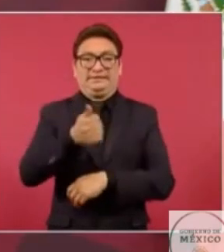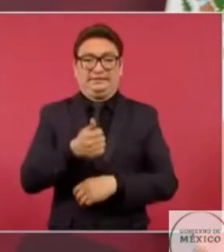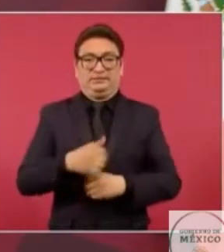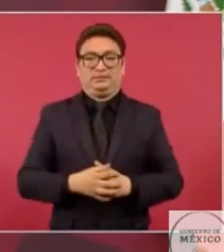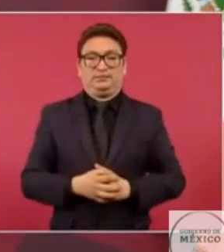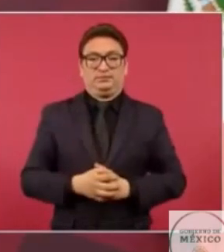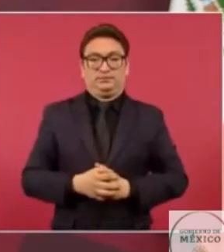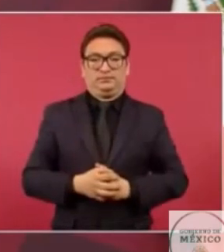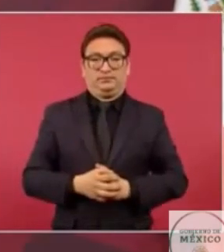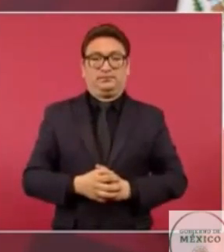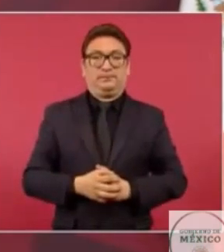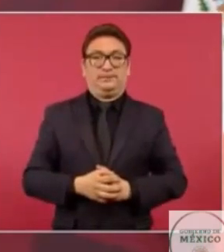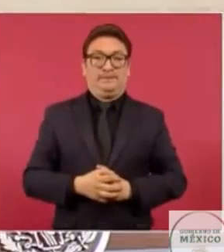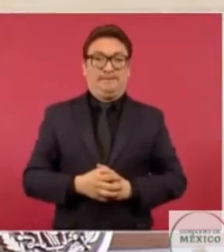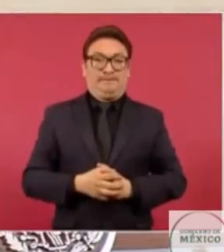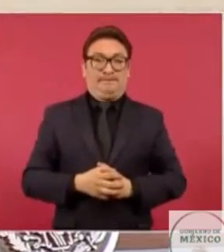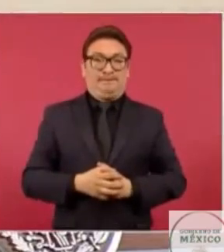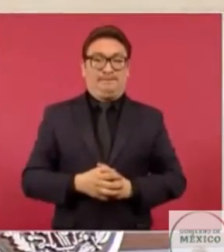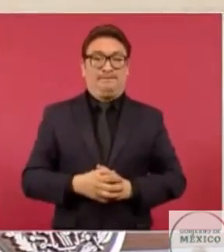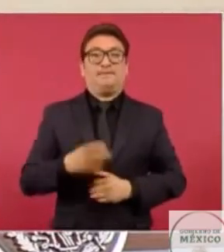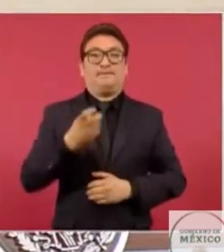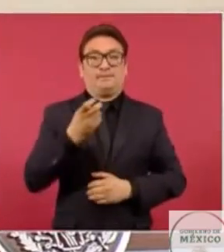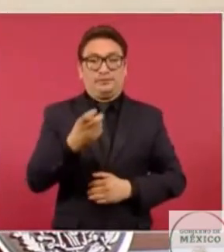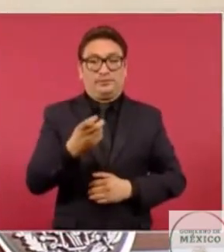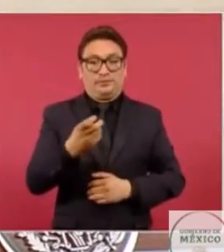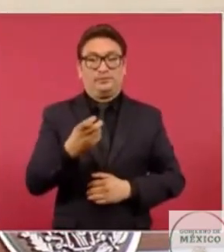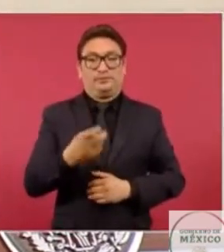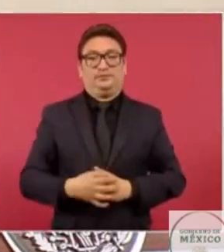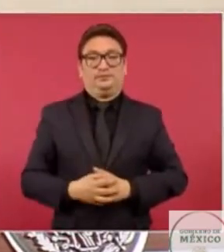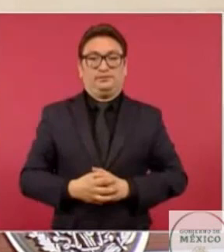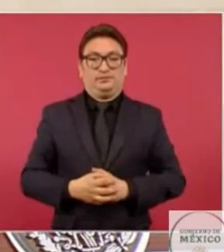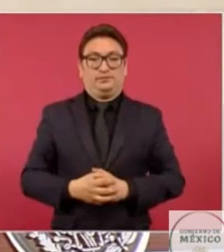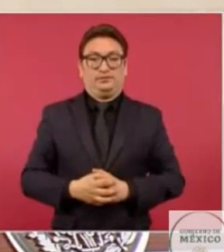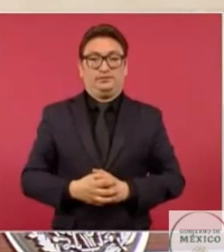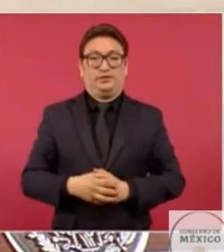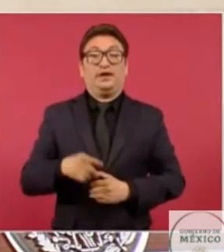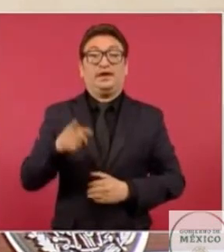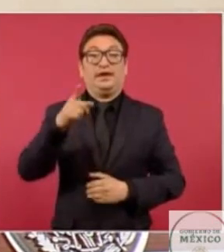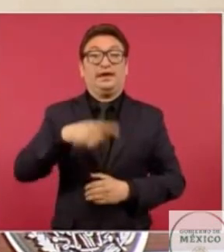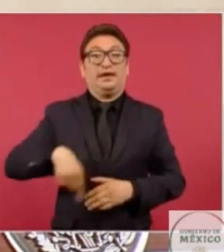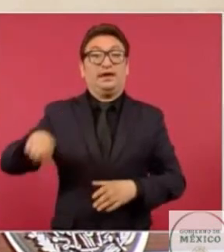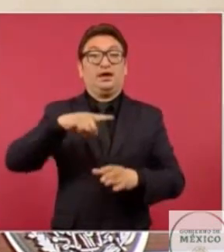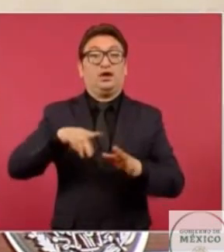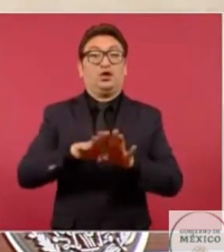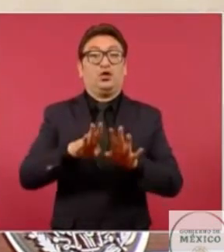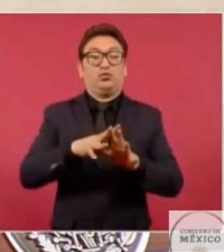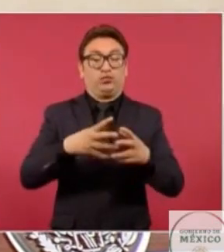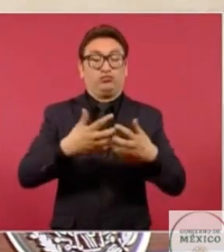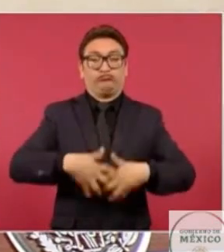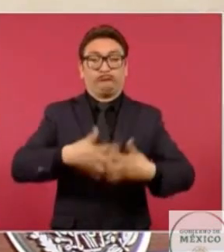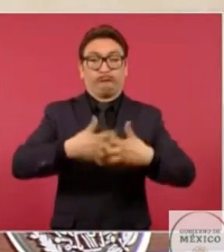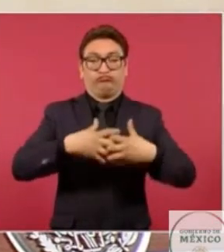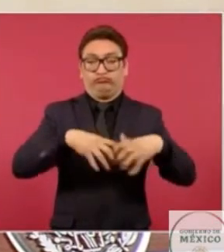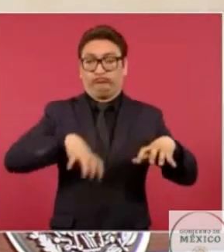Entonces, las hidroeléctricas tenían que estar